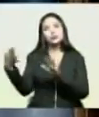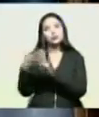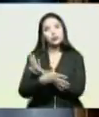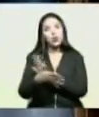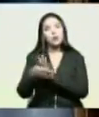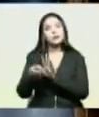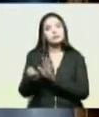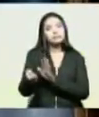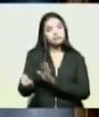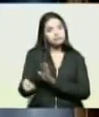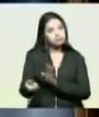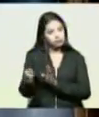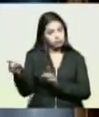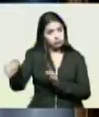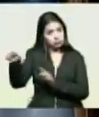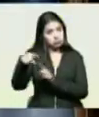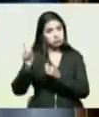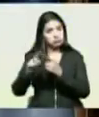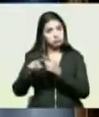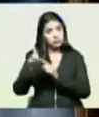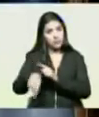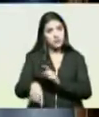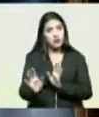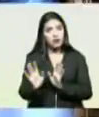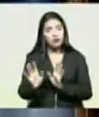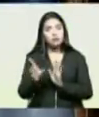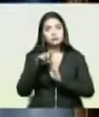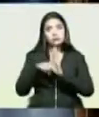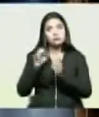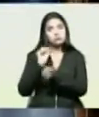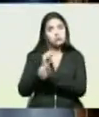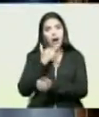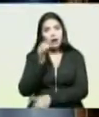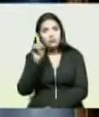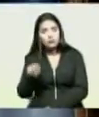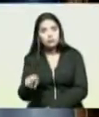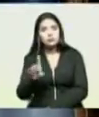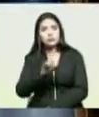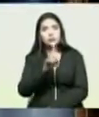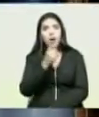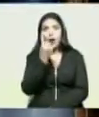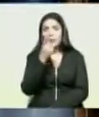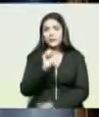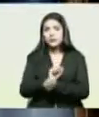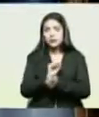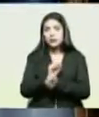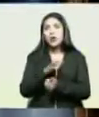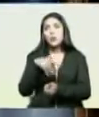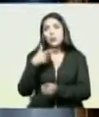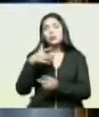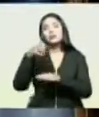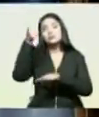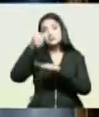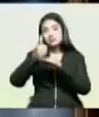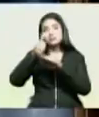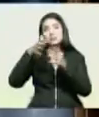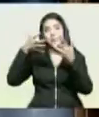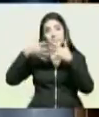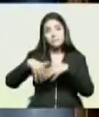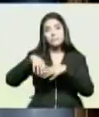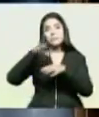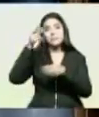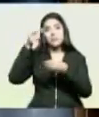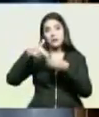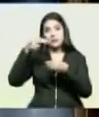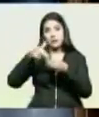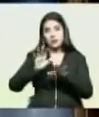de hechos, ¿no? Estarían implicados. ¿Se ha dictado alguna medida de detención a alguna persona detenida? Y si esto podría llegar a la directiva de PDVSA,